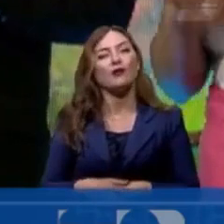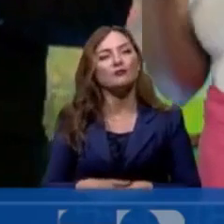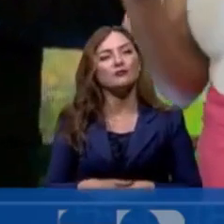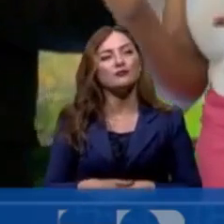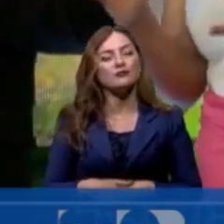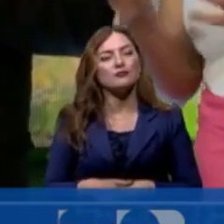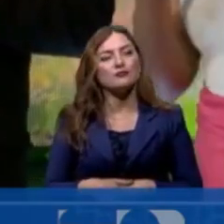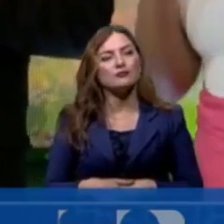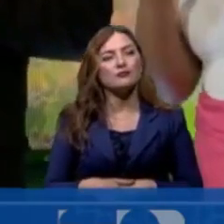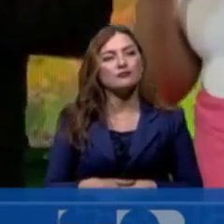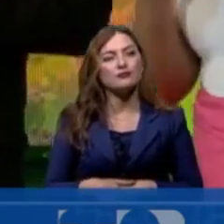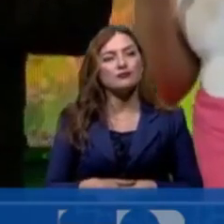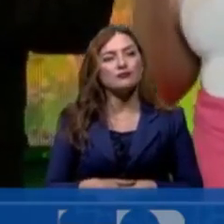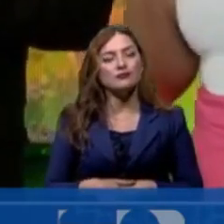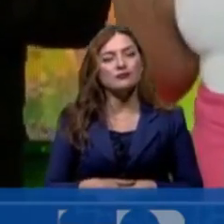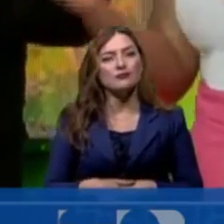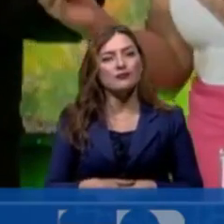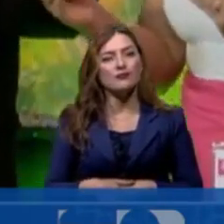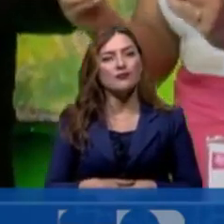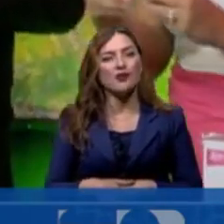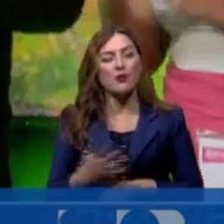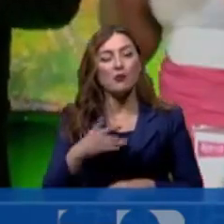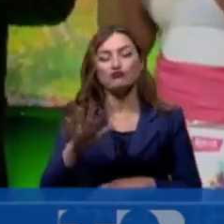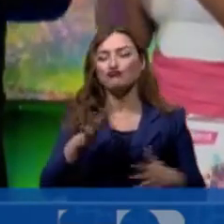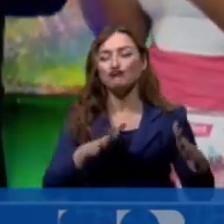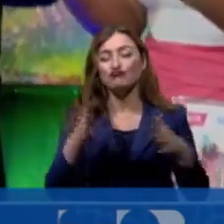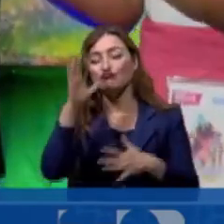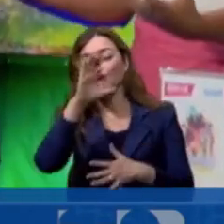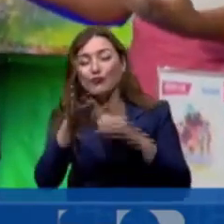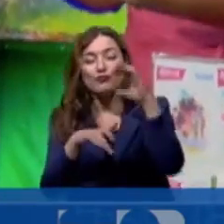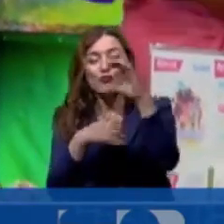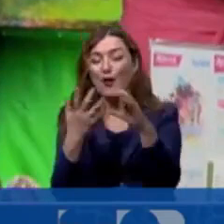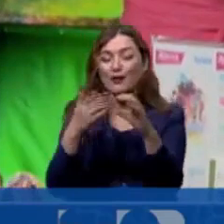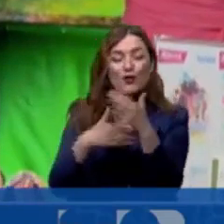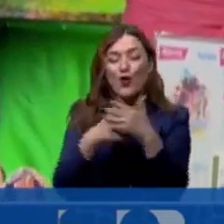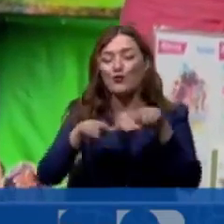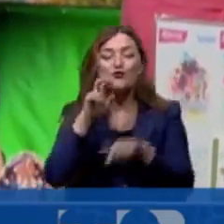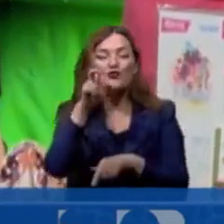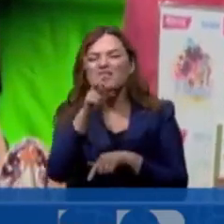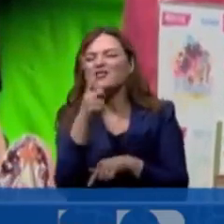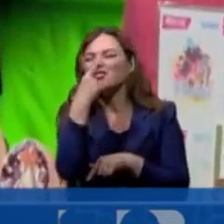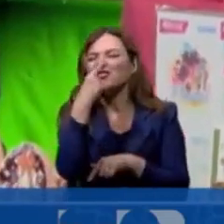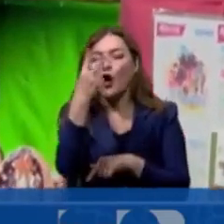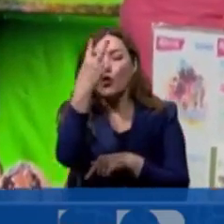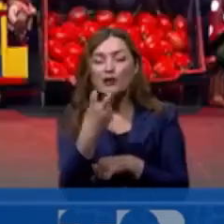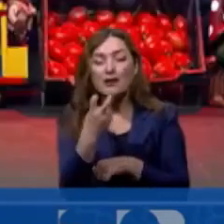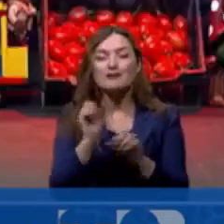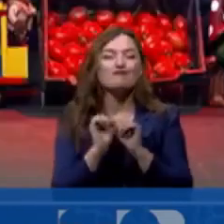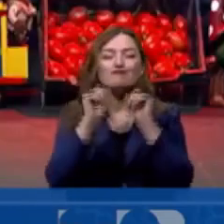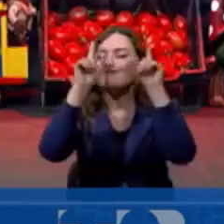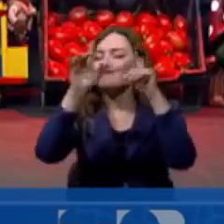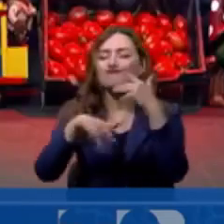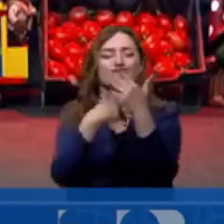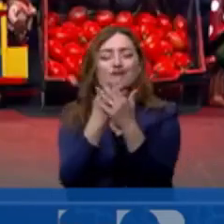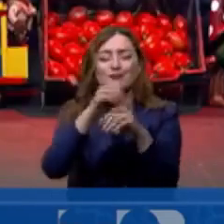están rodeando todo esto que podemos encontrar ahora en Baños, estos atractivos nuevos turísticos y por supuesto su hotel. Que es maravillosa su gastronomía, esas